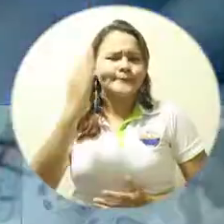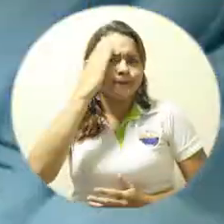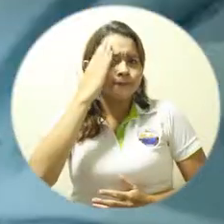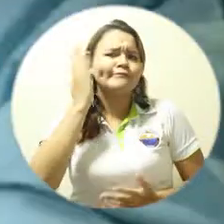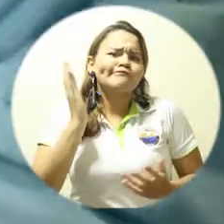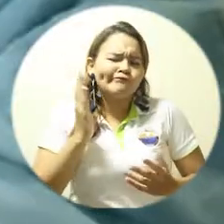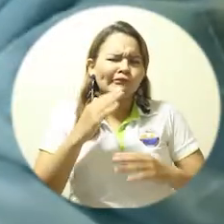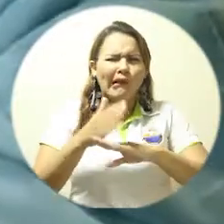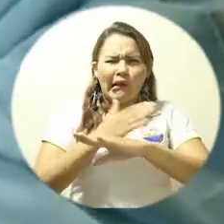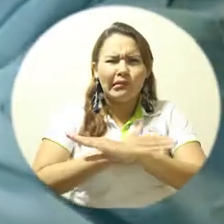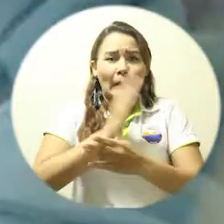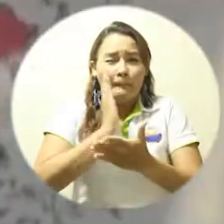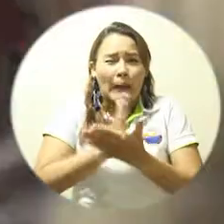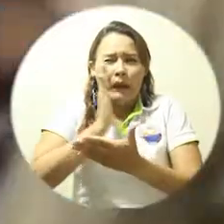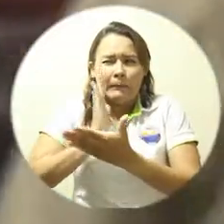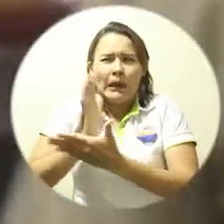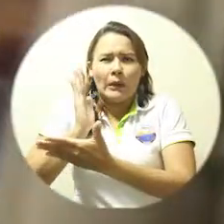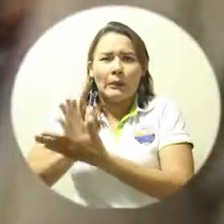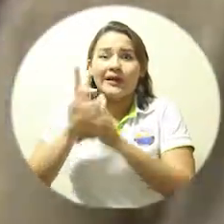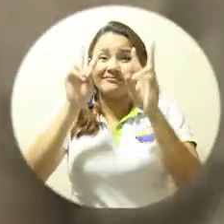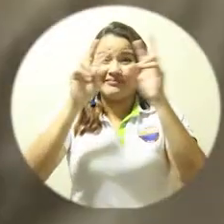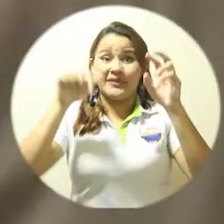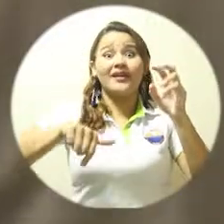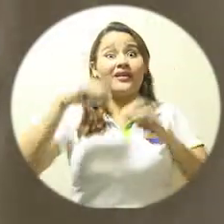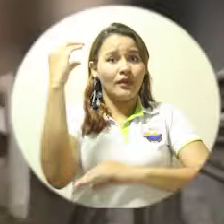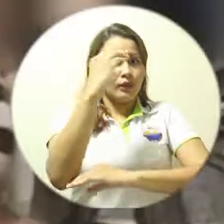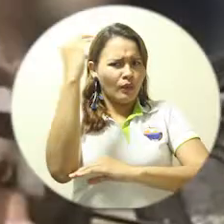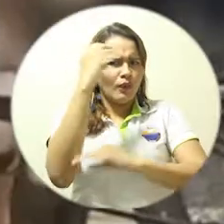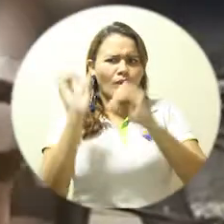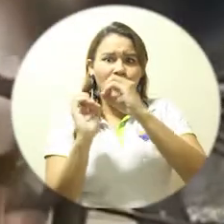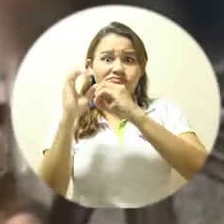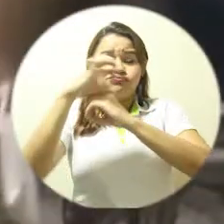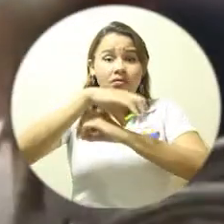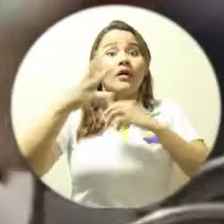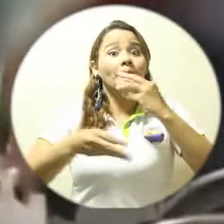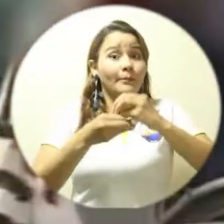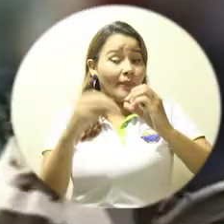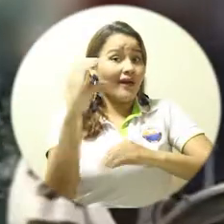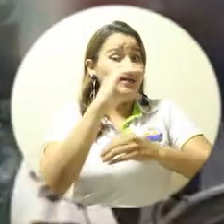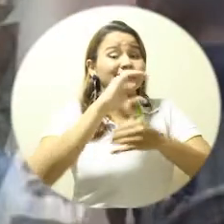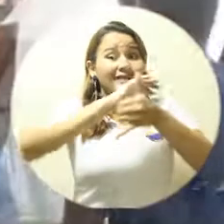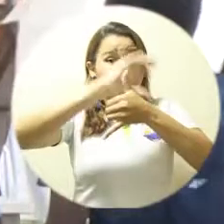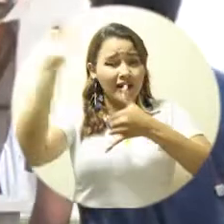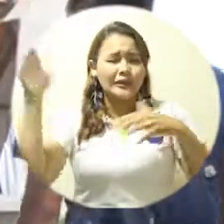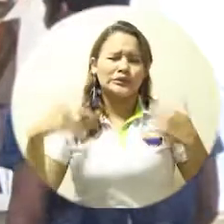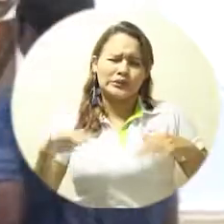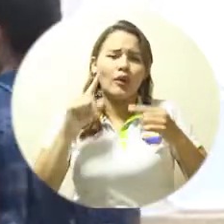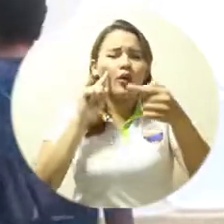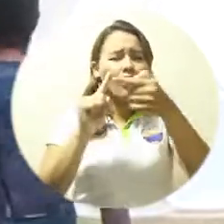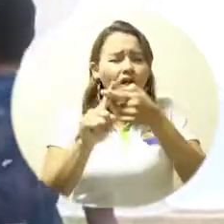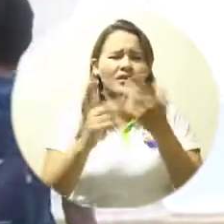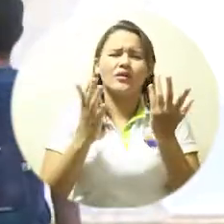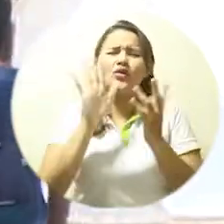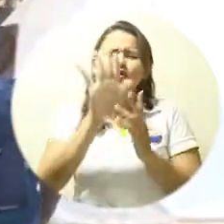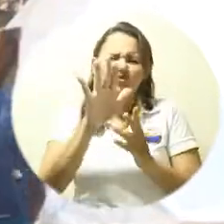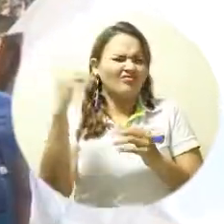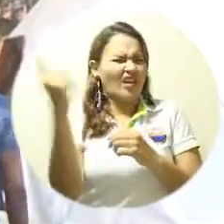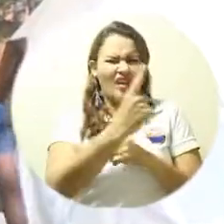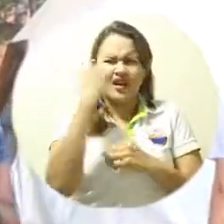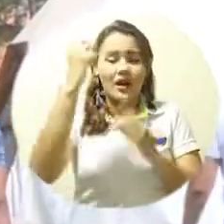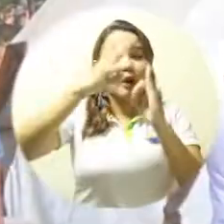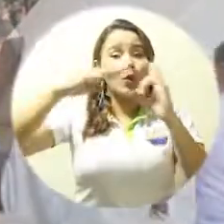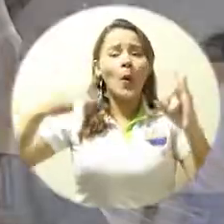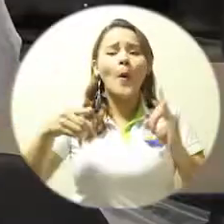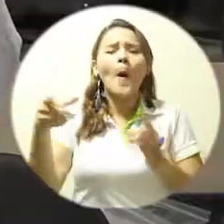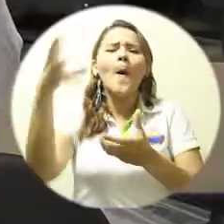Teniendo en cuenta los múltiples casos confirmados de coronavirus en el país y la región Caribe, y en aras de proteger y garantizar la salud e integridad de quienes